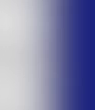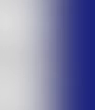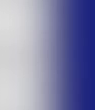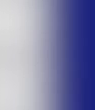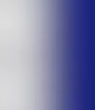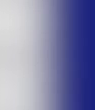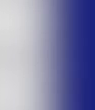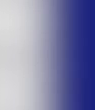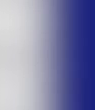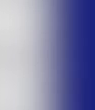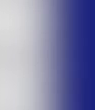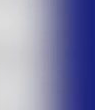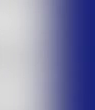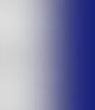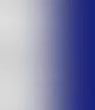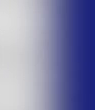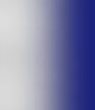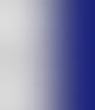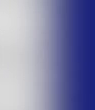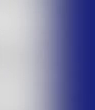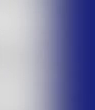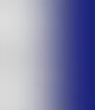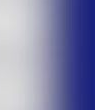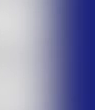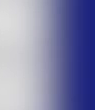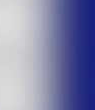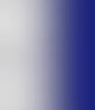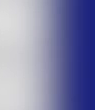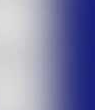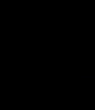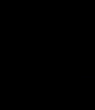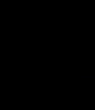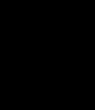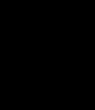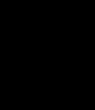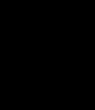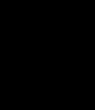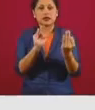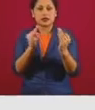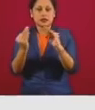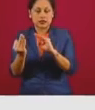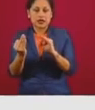del micro, pequeñas y medianas empresas en la entidad.